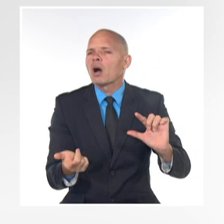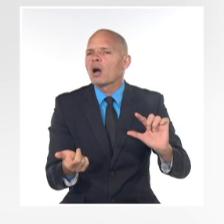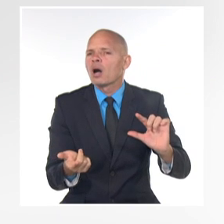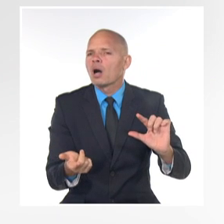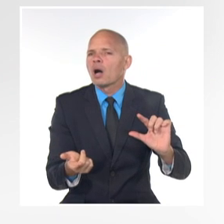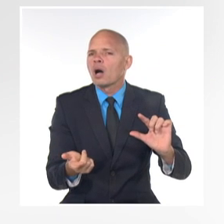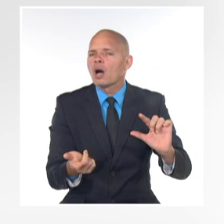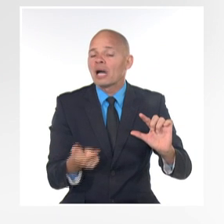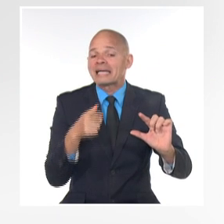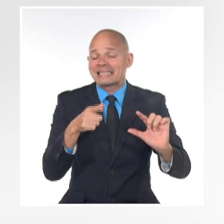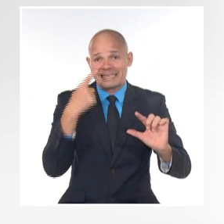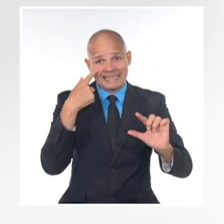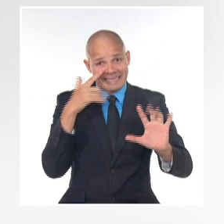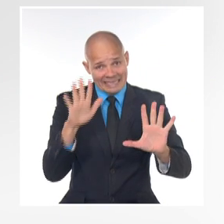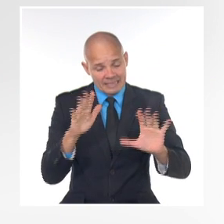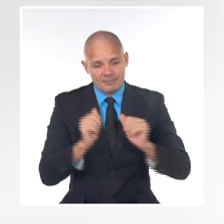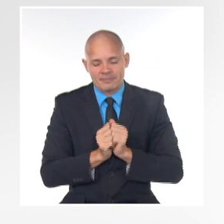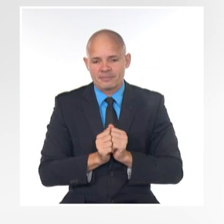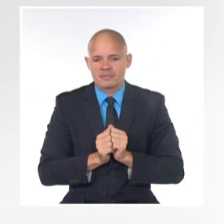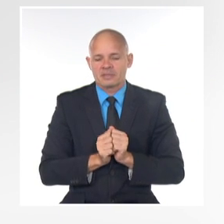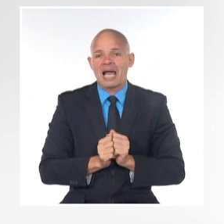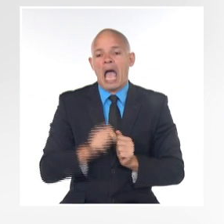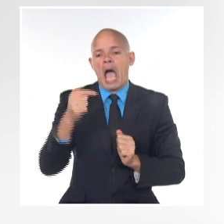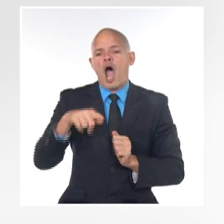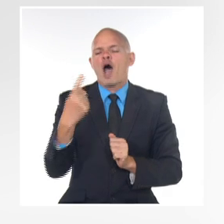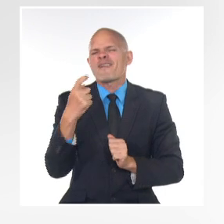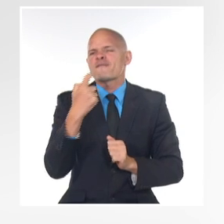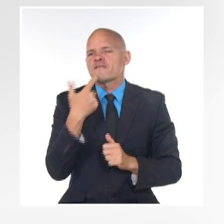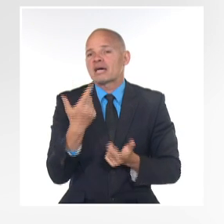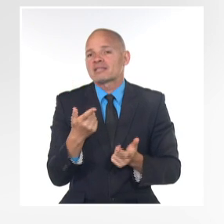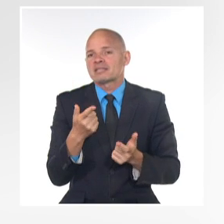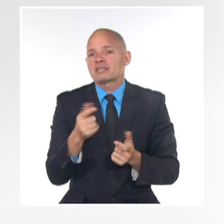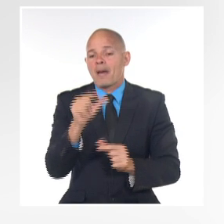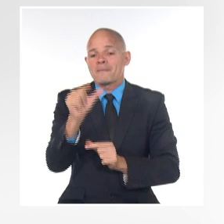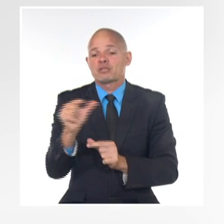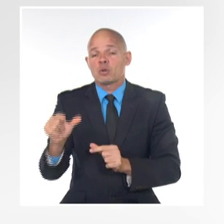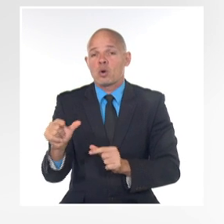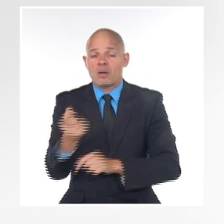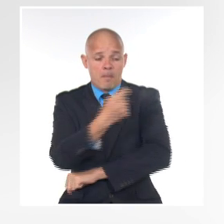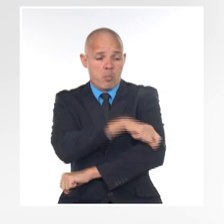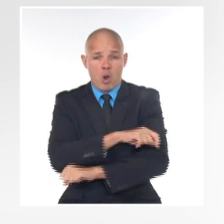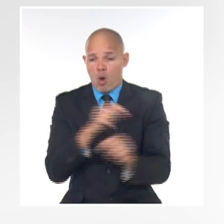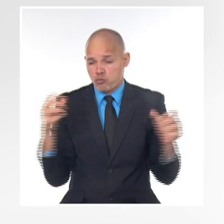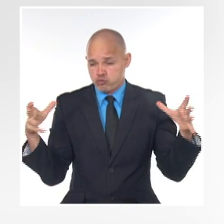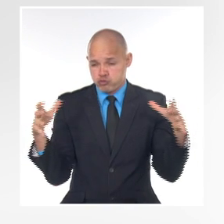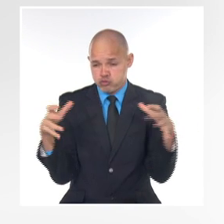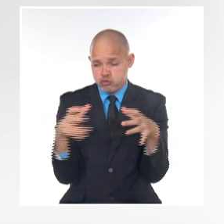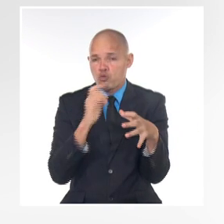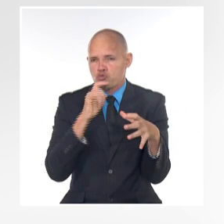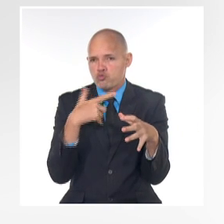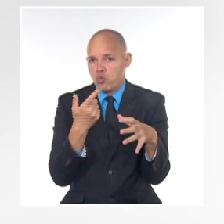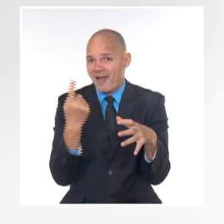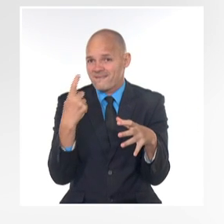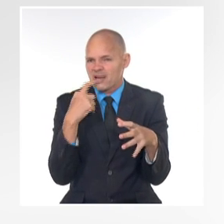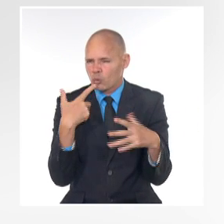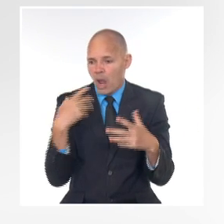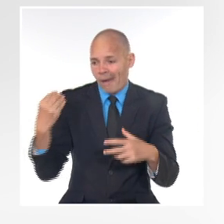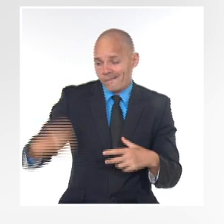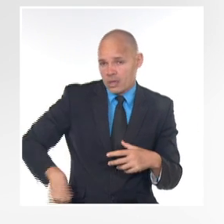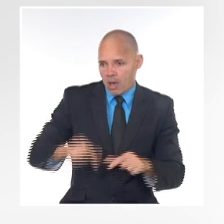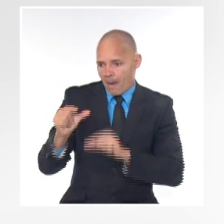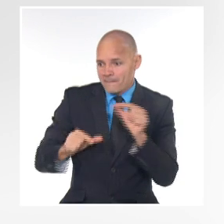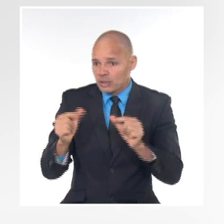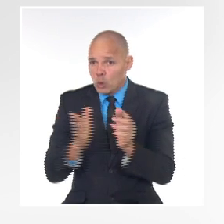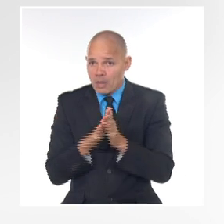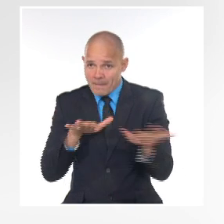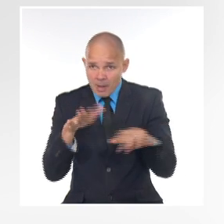que resulte en la formación de una multitud depende grandemente de su efectividad en la comunicación, especialmente en la explotación del evento. Los organizadores asocian el